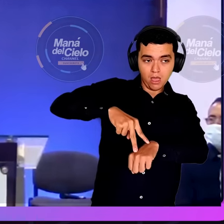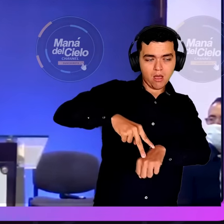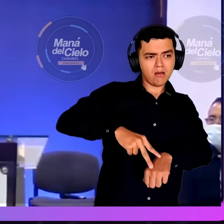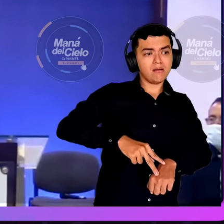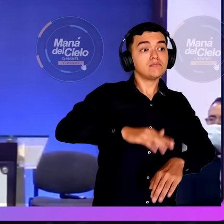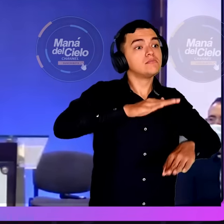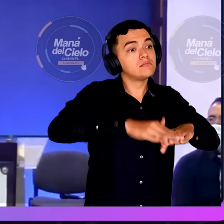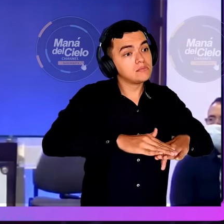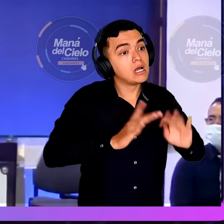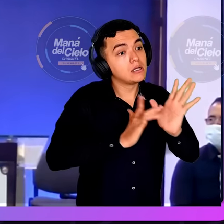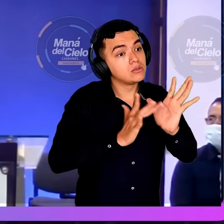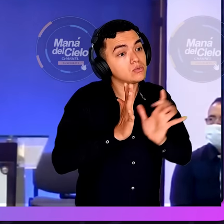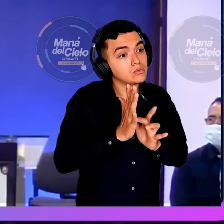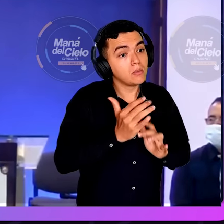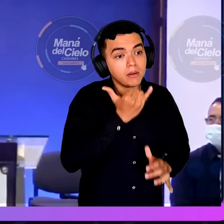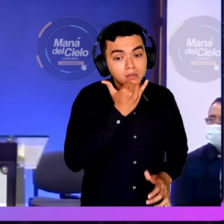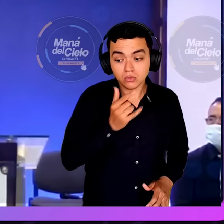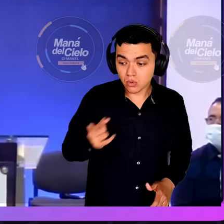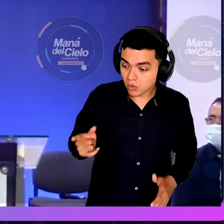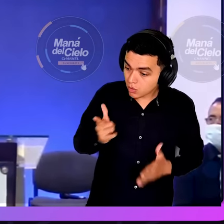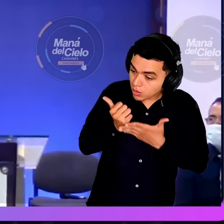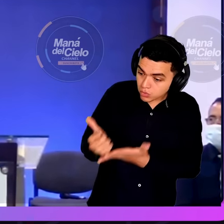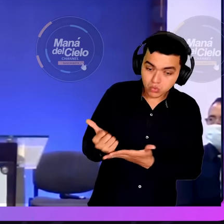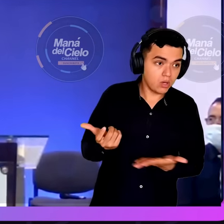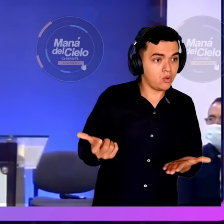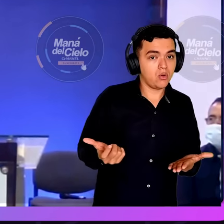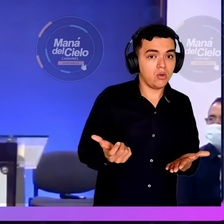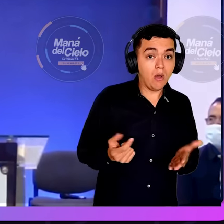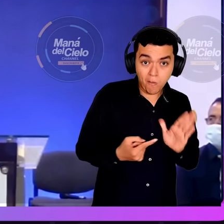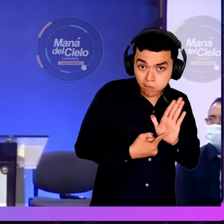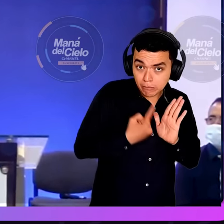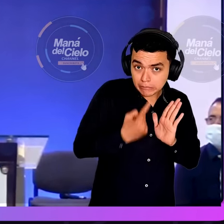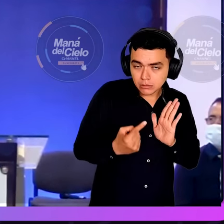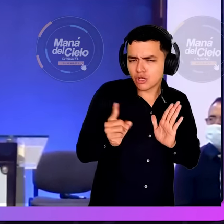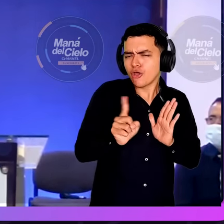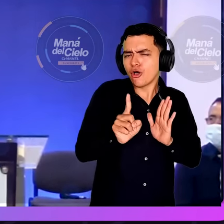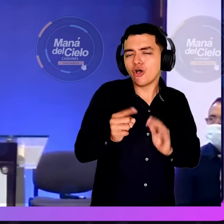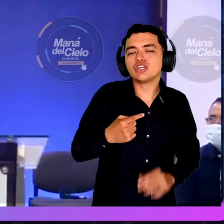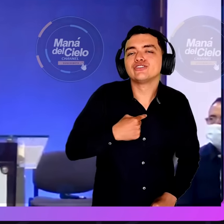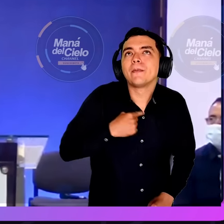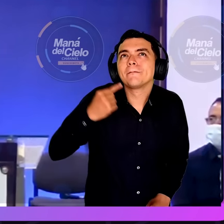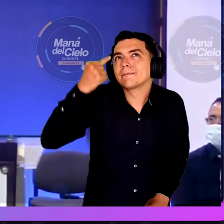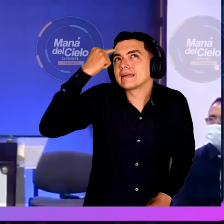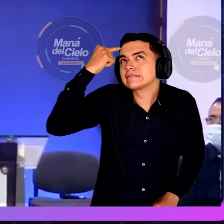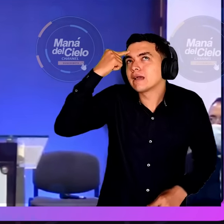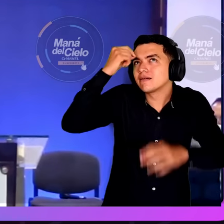verás, Señor, esto cómo se va a volver. No, Señor. Y de pronto no es extraño que haya comenzado a hablar.